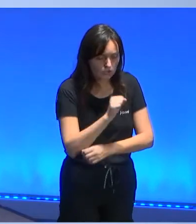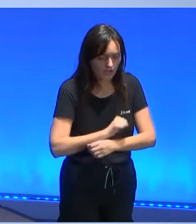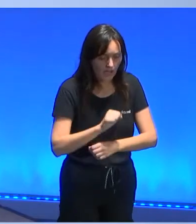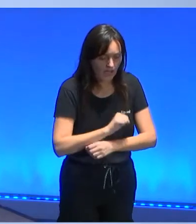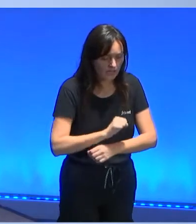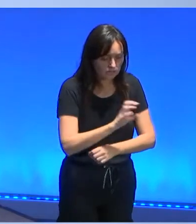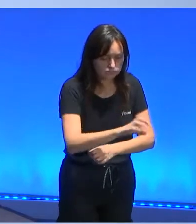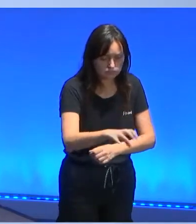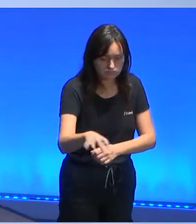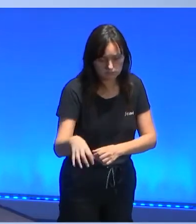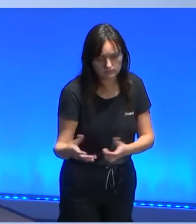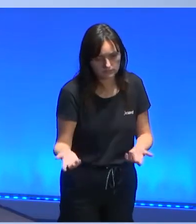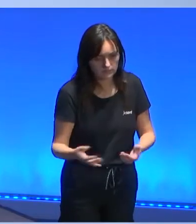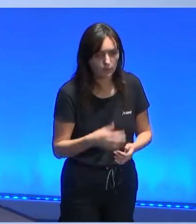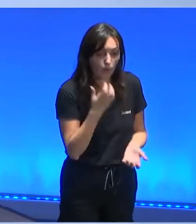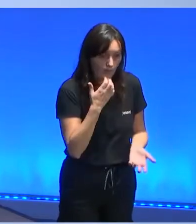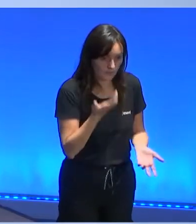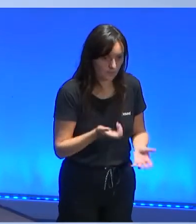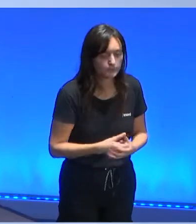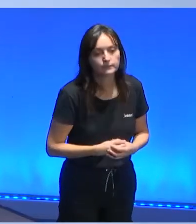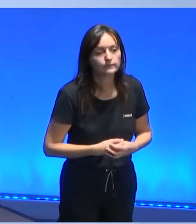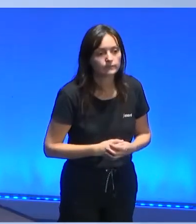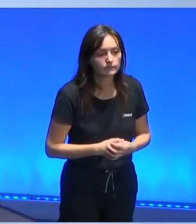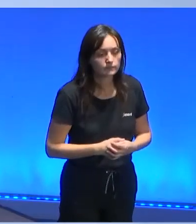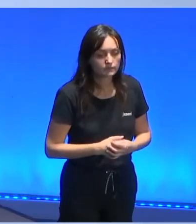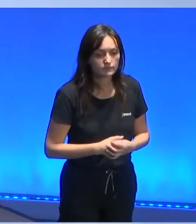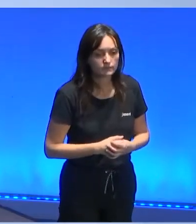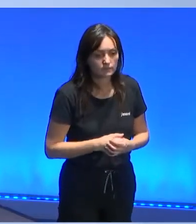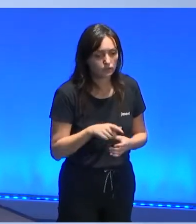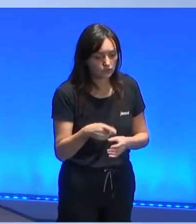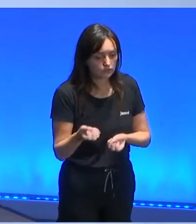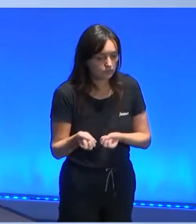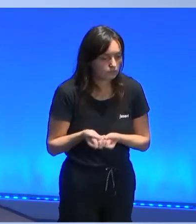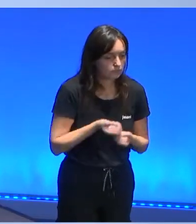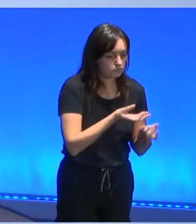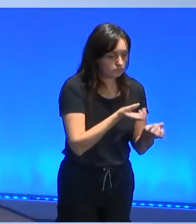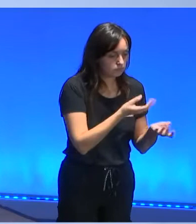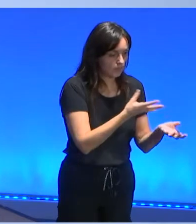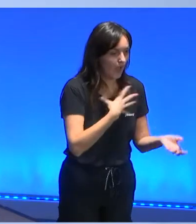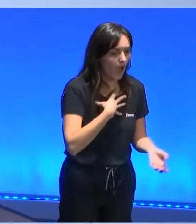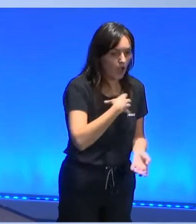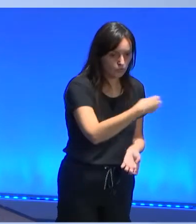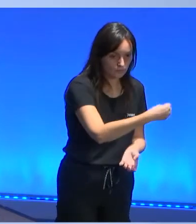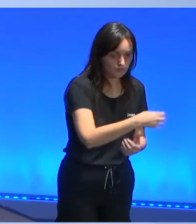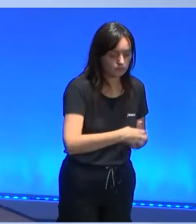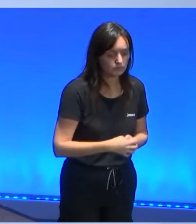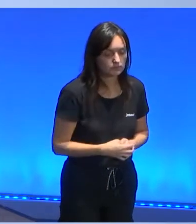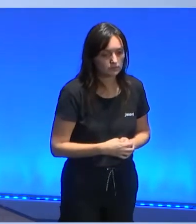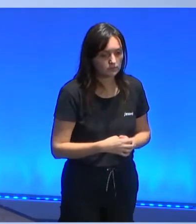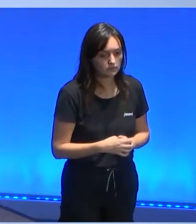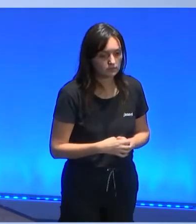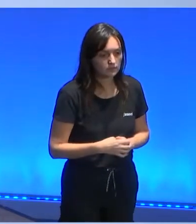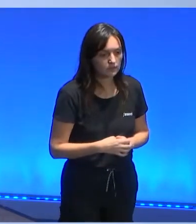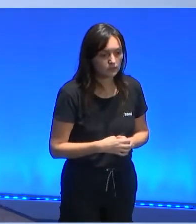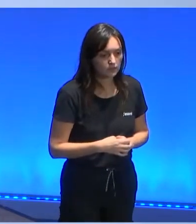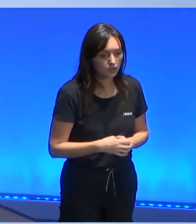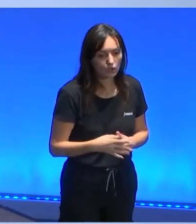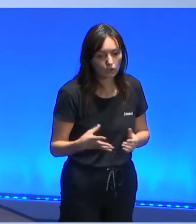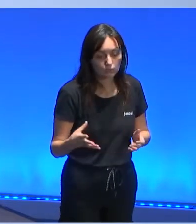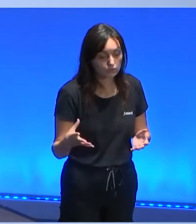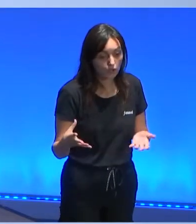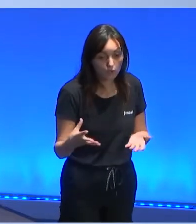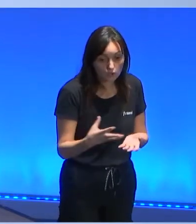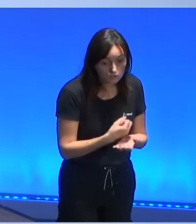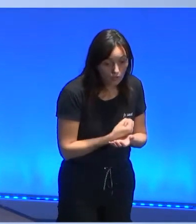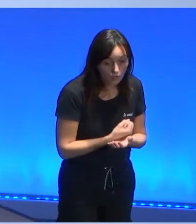perros por la calle todo el día, por ejemplo. Y eso se transmitió a los ayuntamientos. Es decir, de todo se hizo una